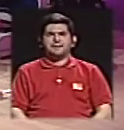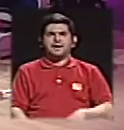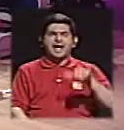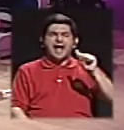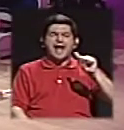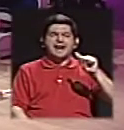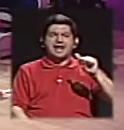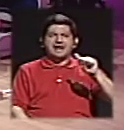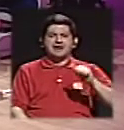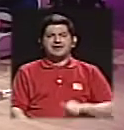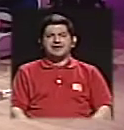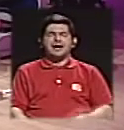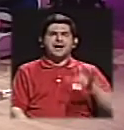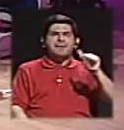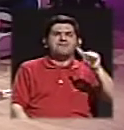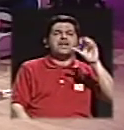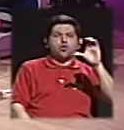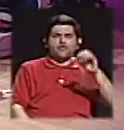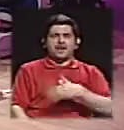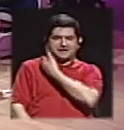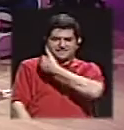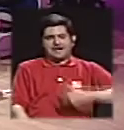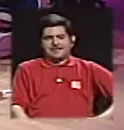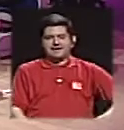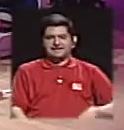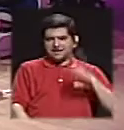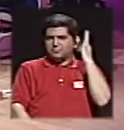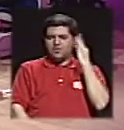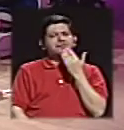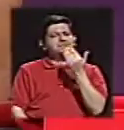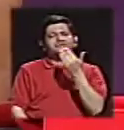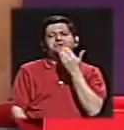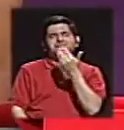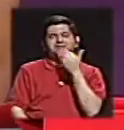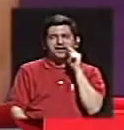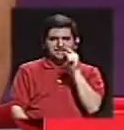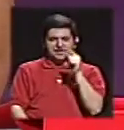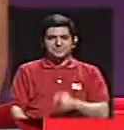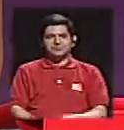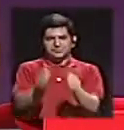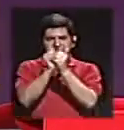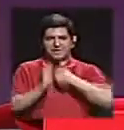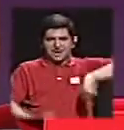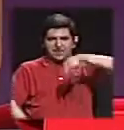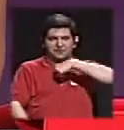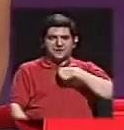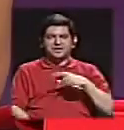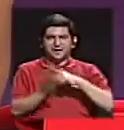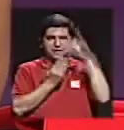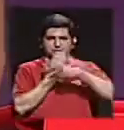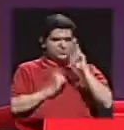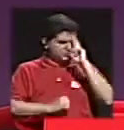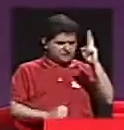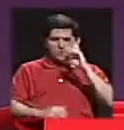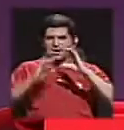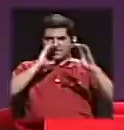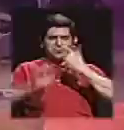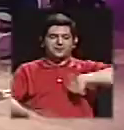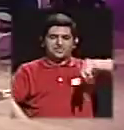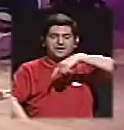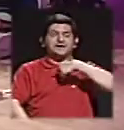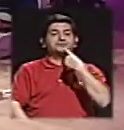Anabel, o Amable Corrales de Heredia. Doña Amable, muchas gracias por acompañarnos en irreverencias y por comunicarse